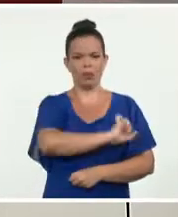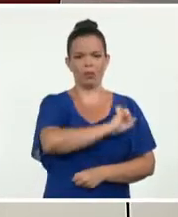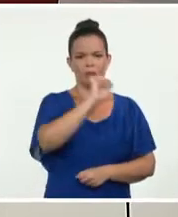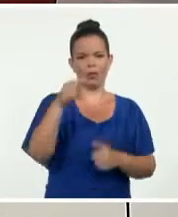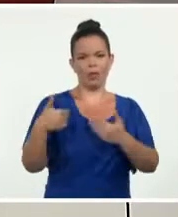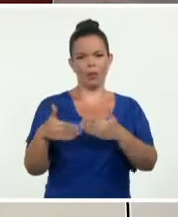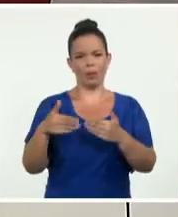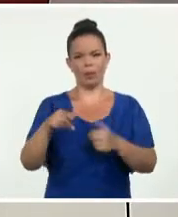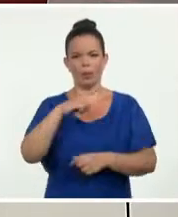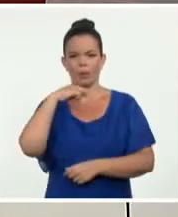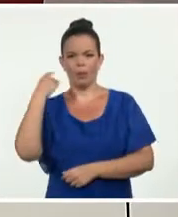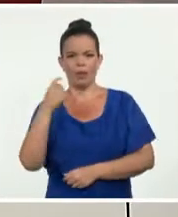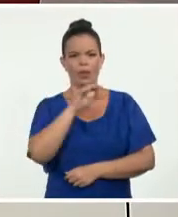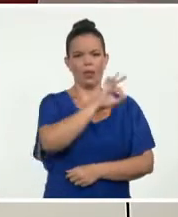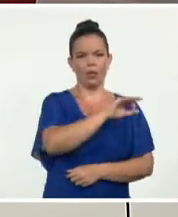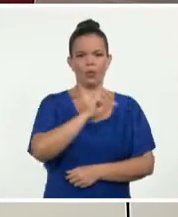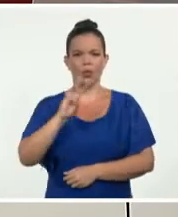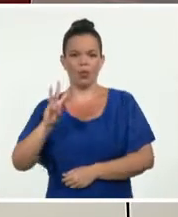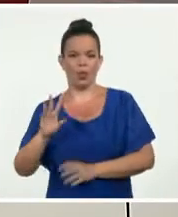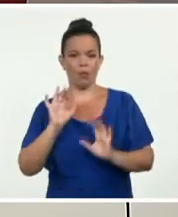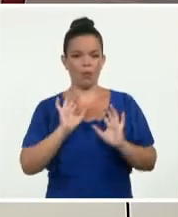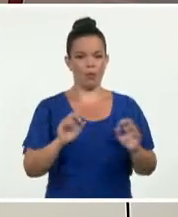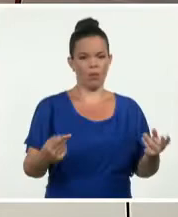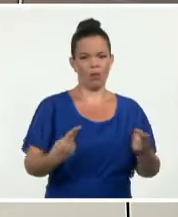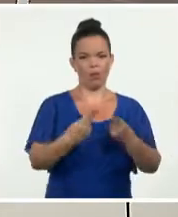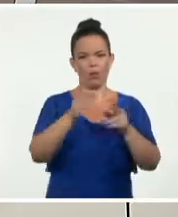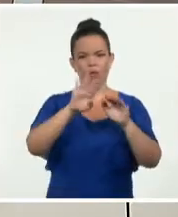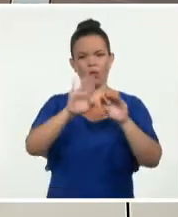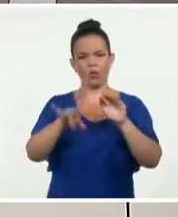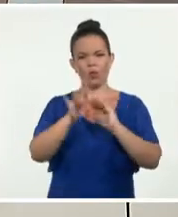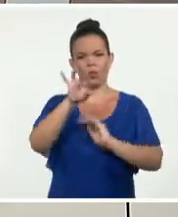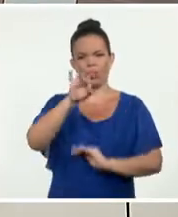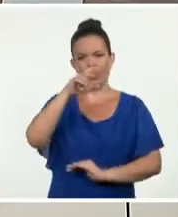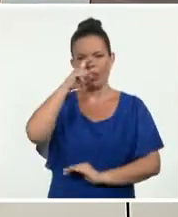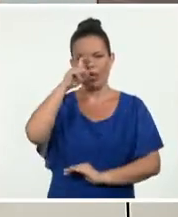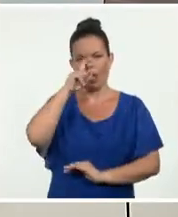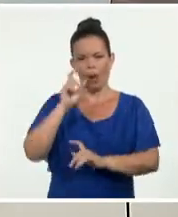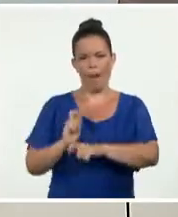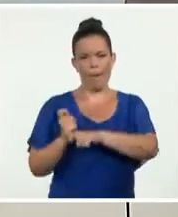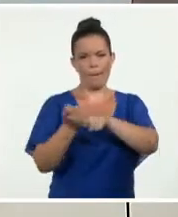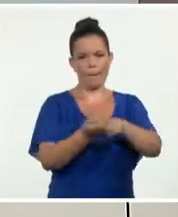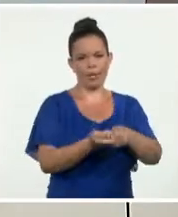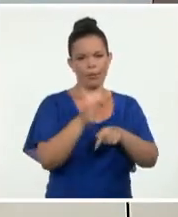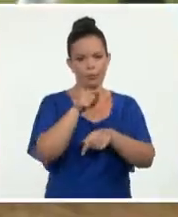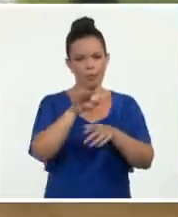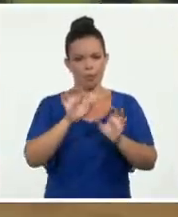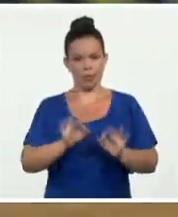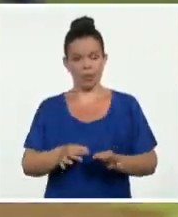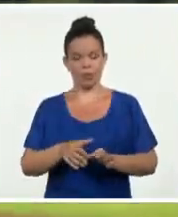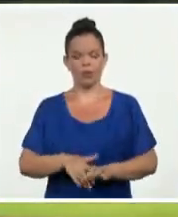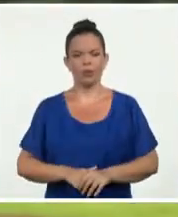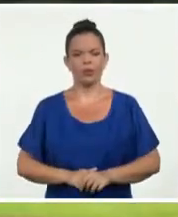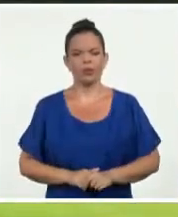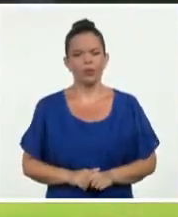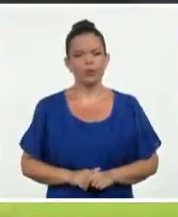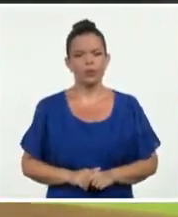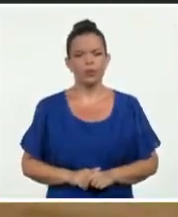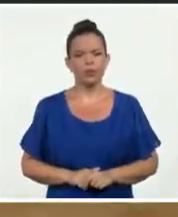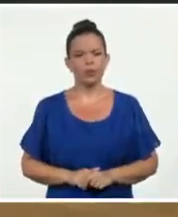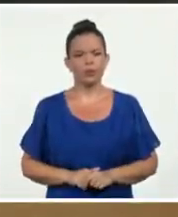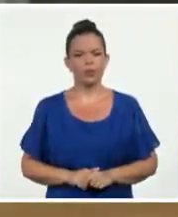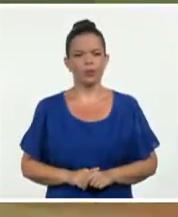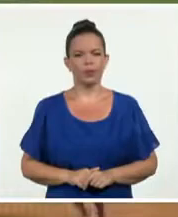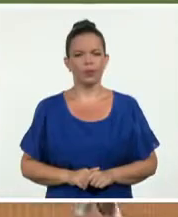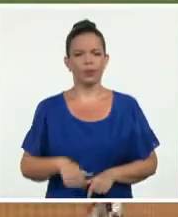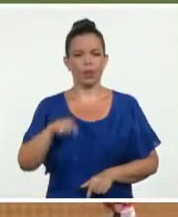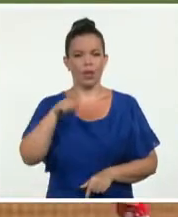en la superronda del Campeonato Mundial Sub-15 de Béisbol que se desarrolla en la región mexicana de Hermosillo. En esta categoría se juega a 7